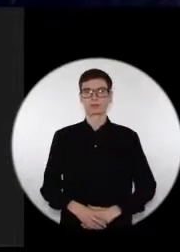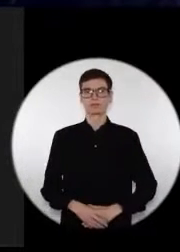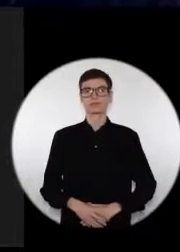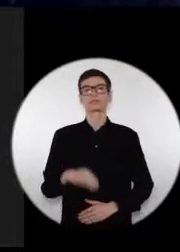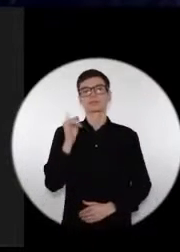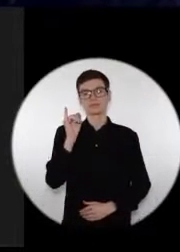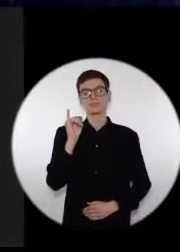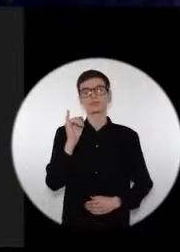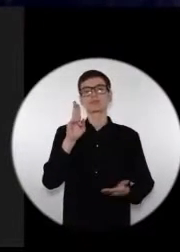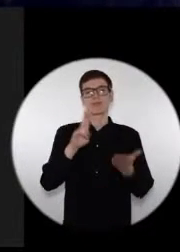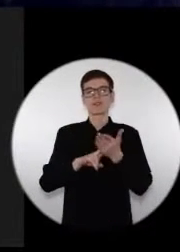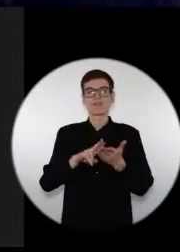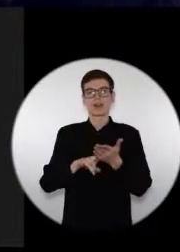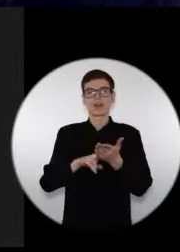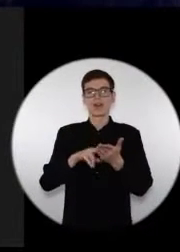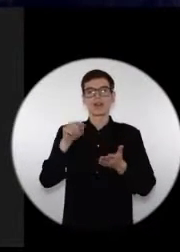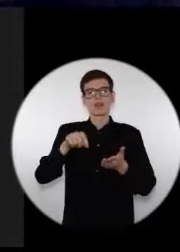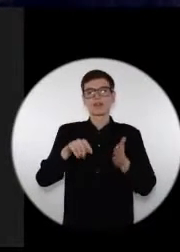eso